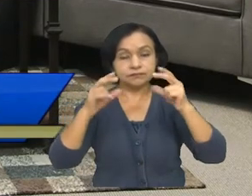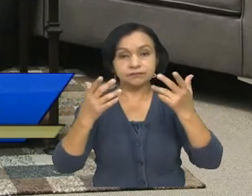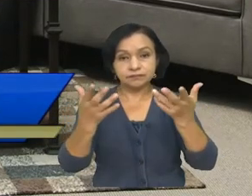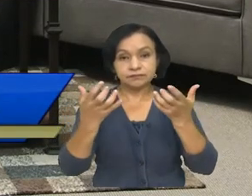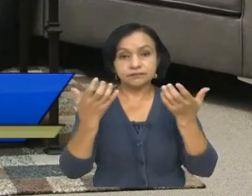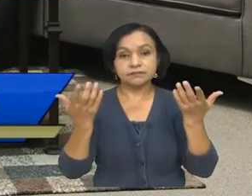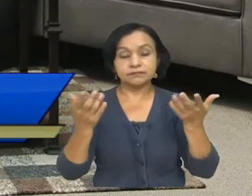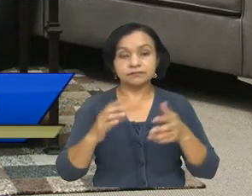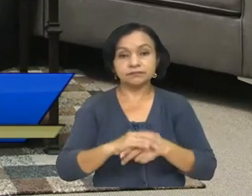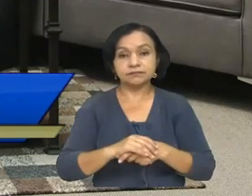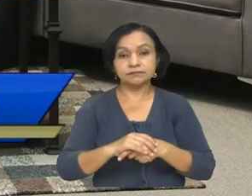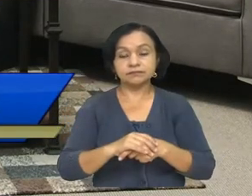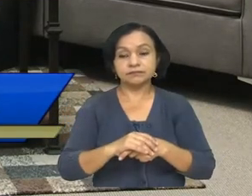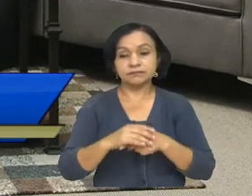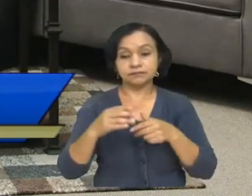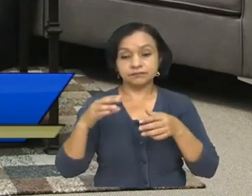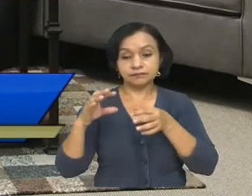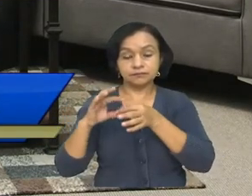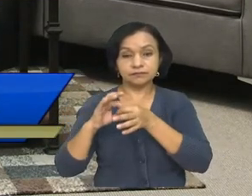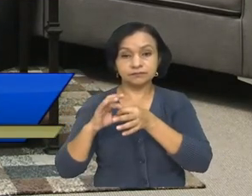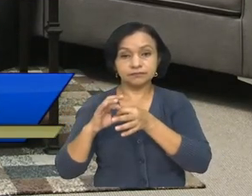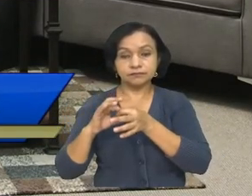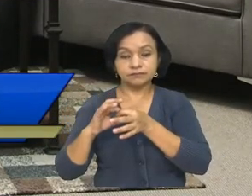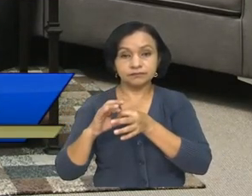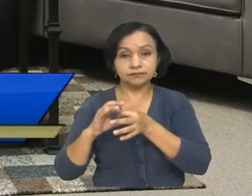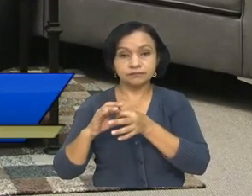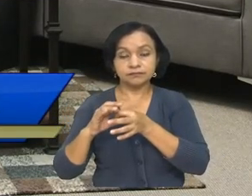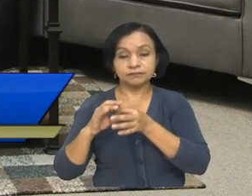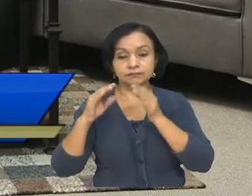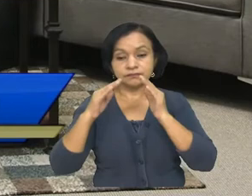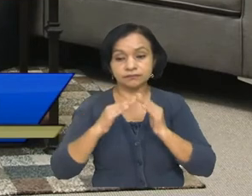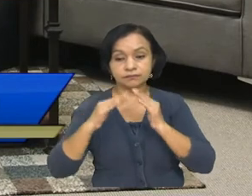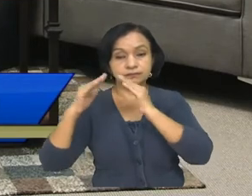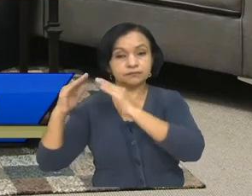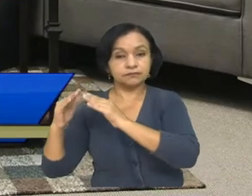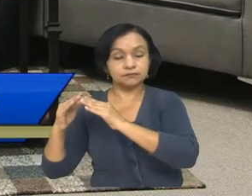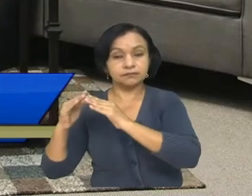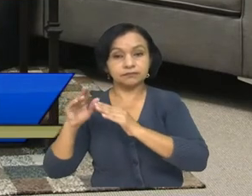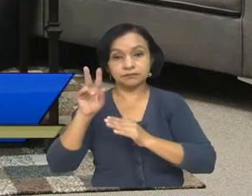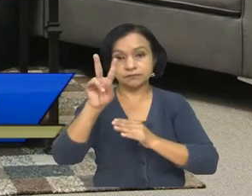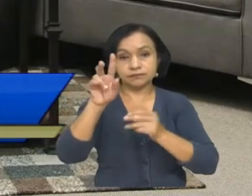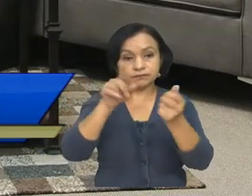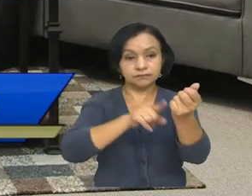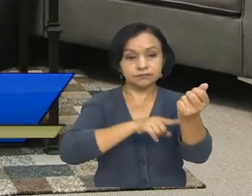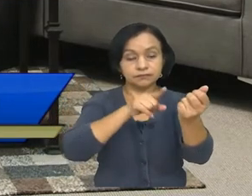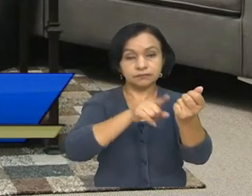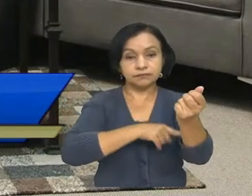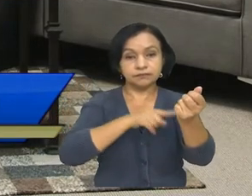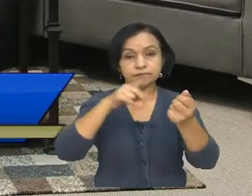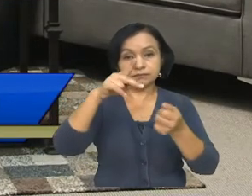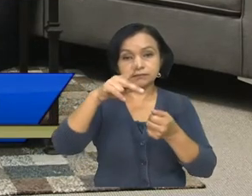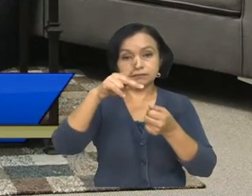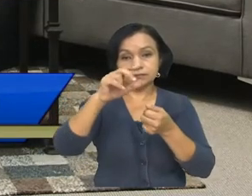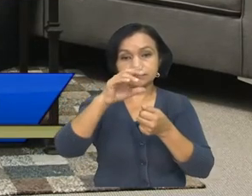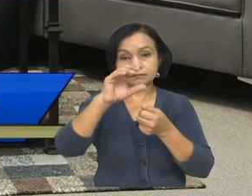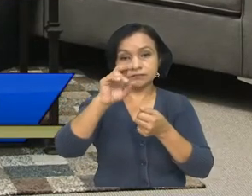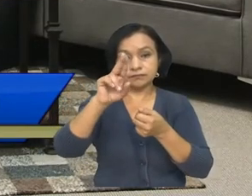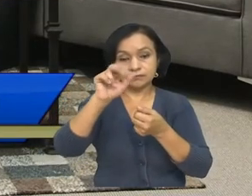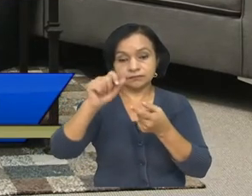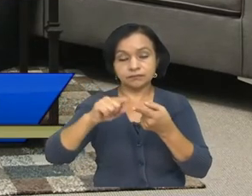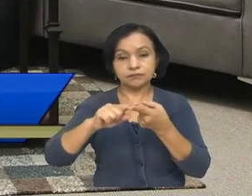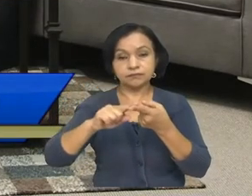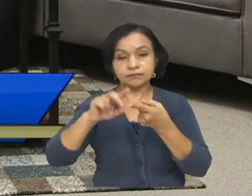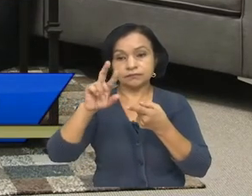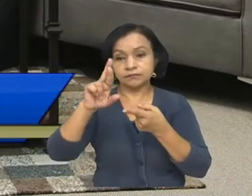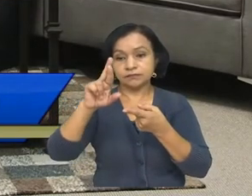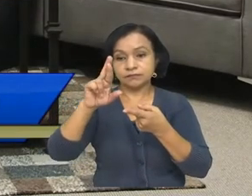justamente al lado mío, el vecino nuestro, eran dos hermanos, Oscarlino Pascua y Roldán Pascua, y